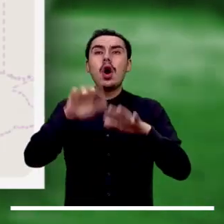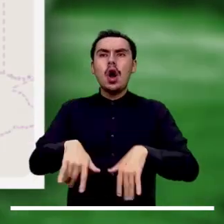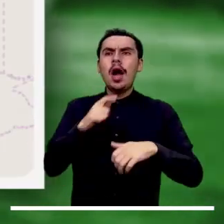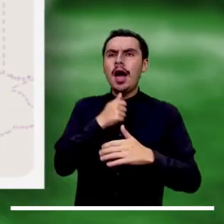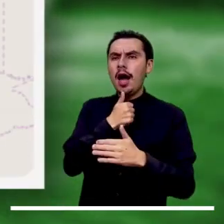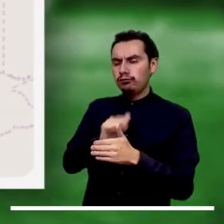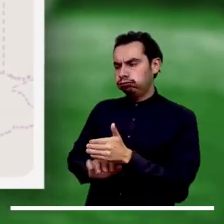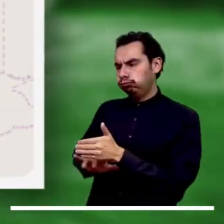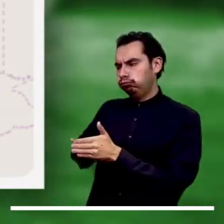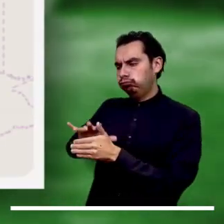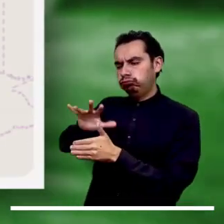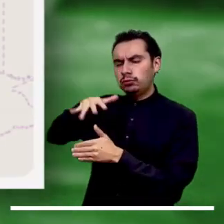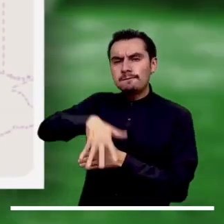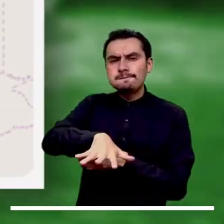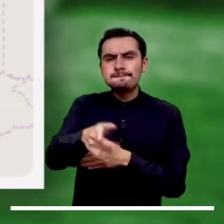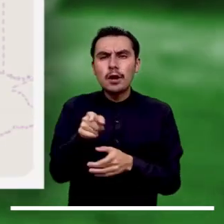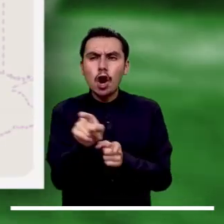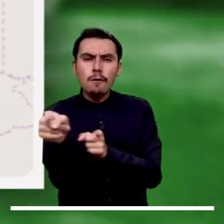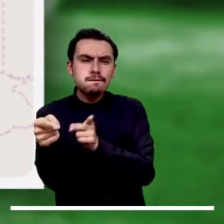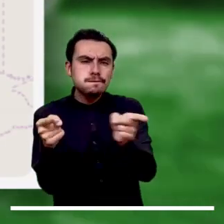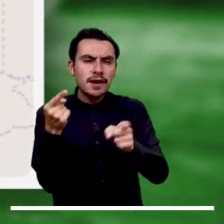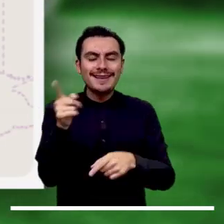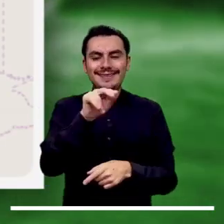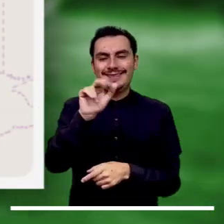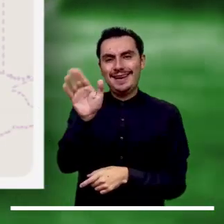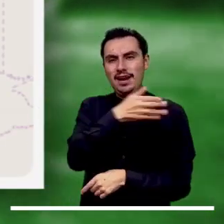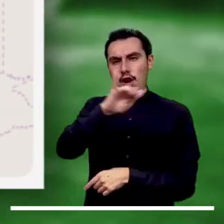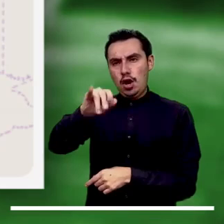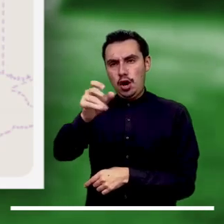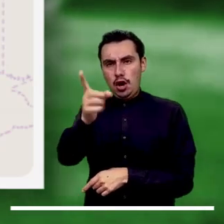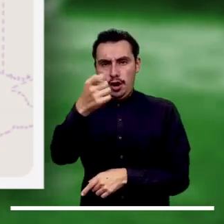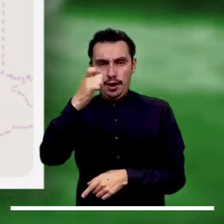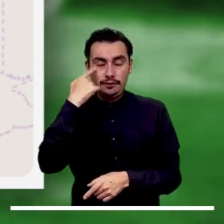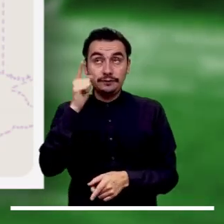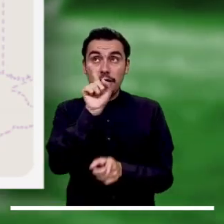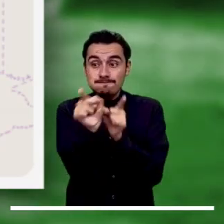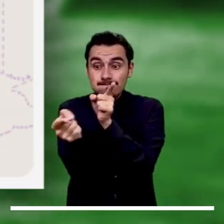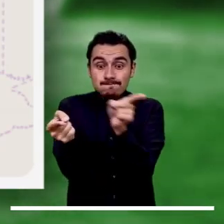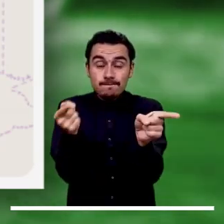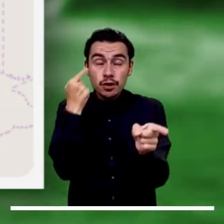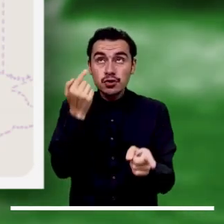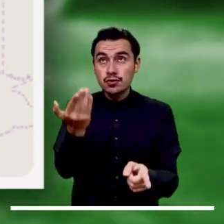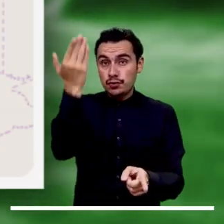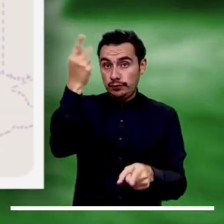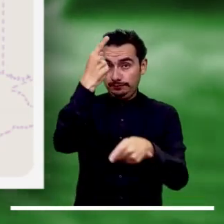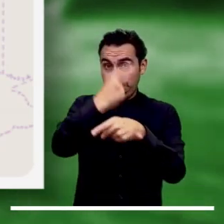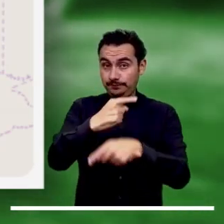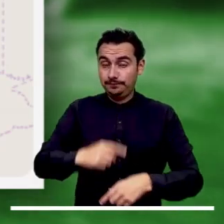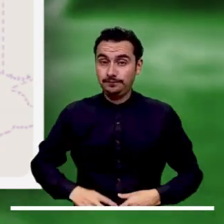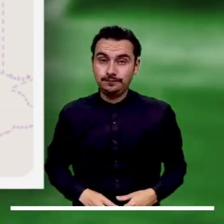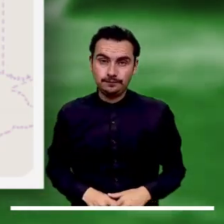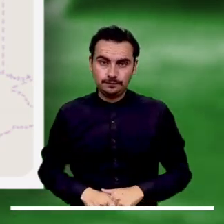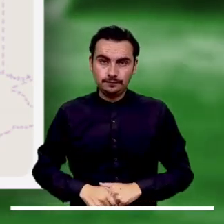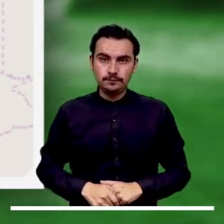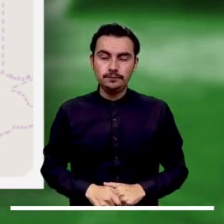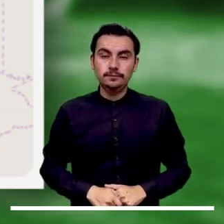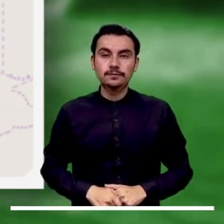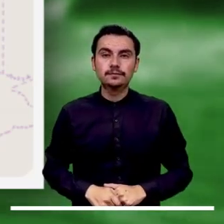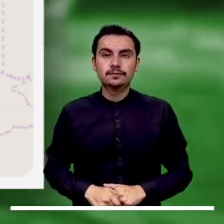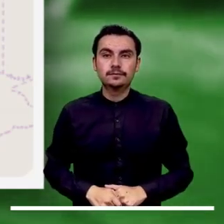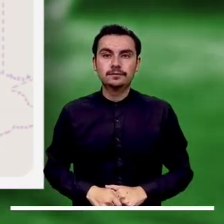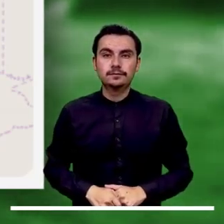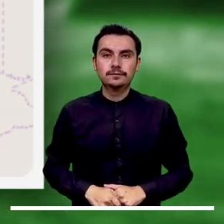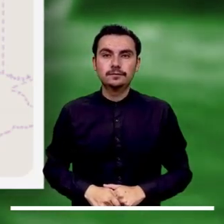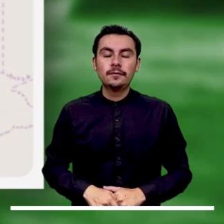a los desbordamientos registrados en el río Timbiquí, a la altura de la cabecera municipal del mismo nombre. Atención a